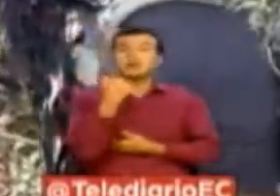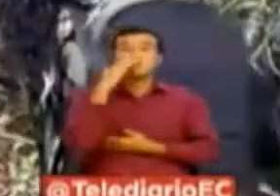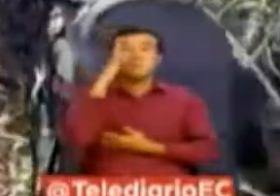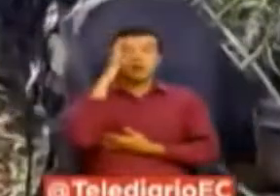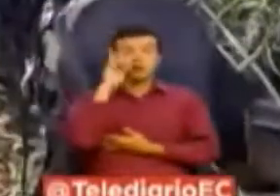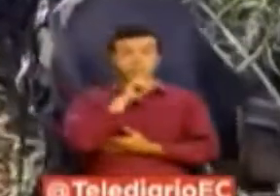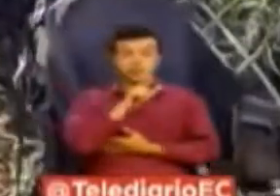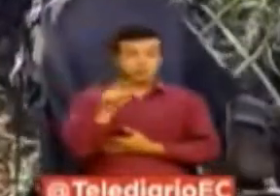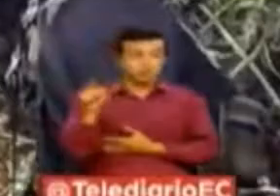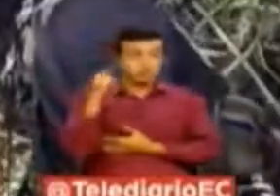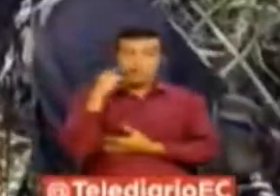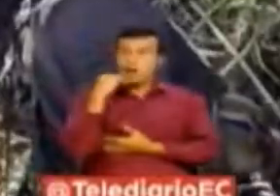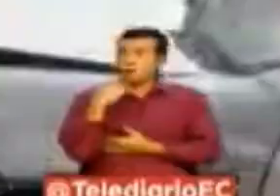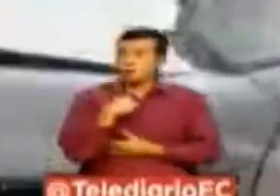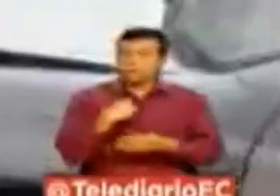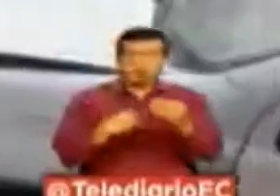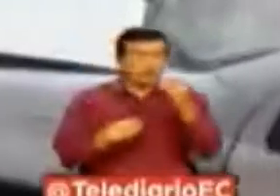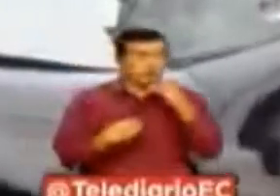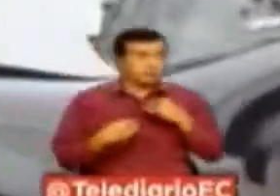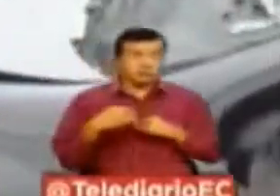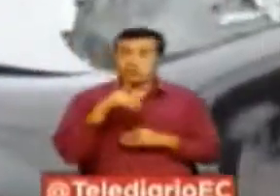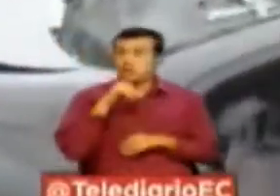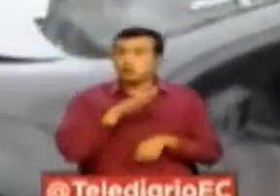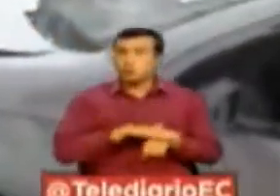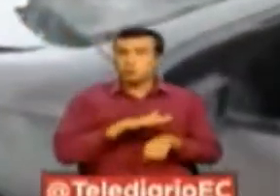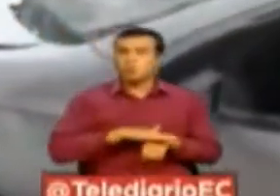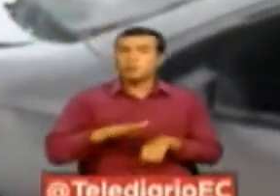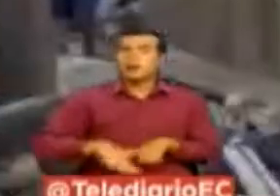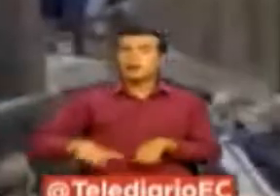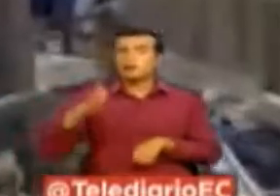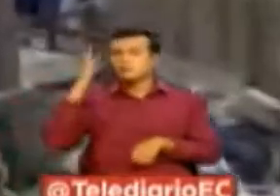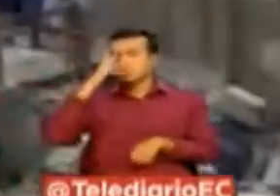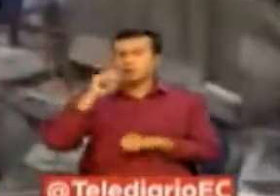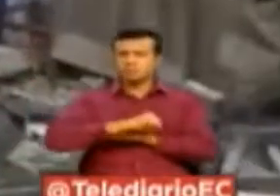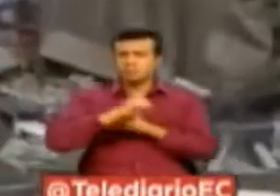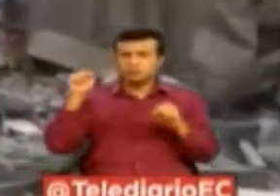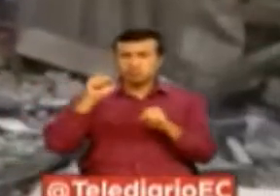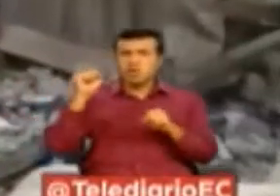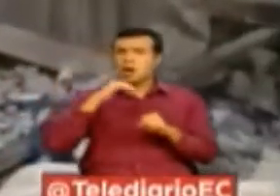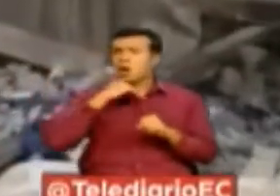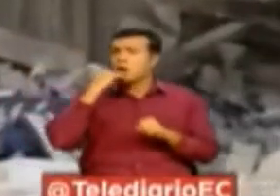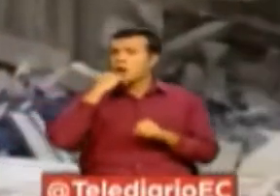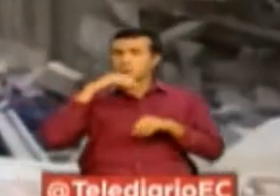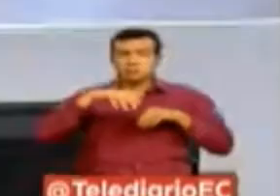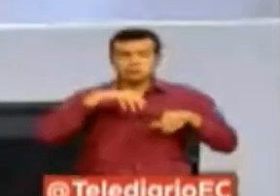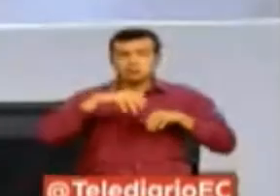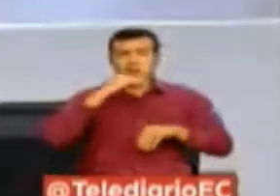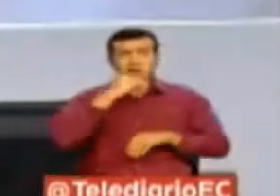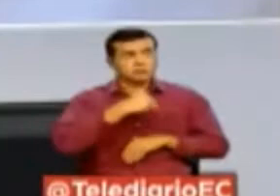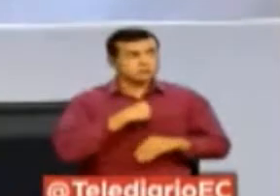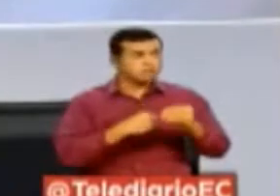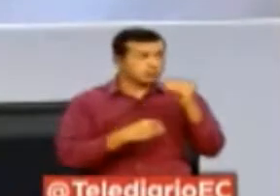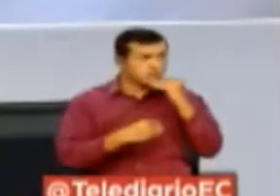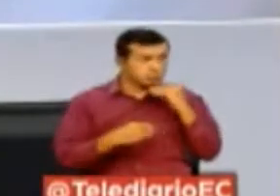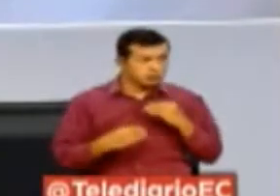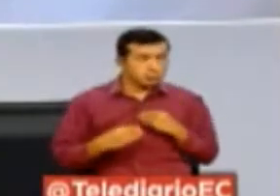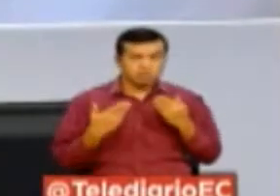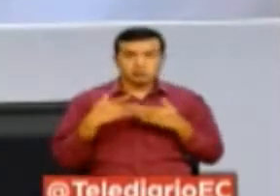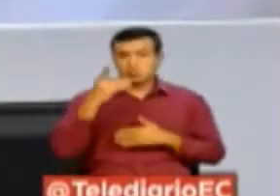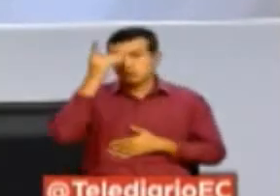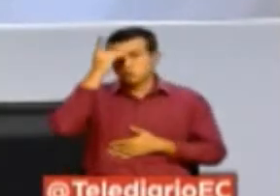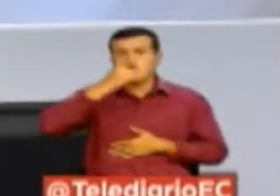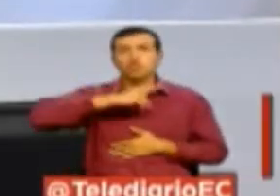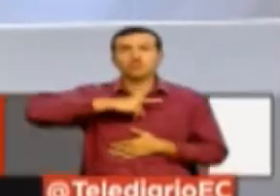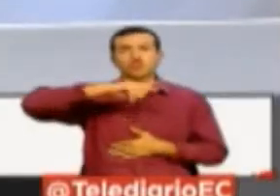mayor recompensa para quien dé información del responsable del atentado en san lorenzo o cualquier tipo de acción similar y hemos decidido